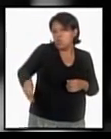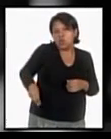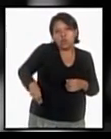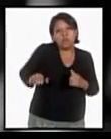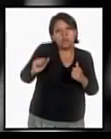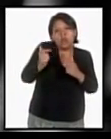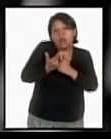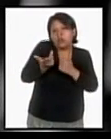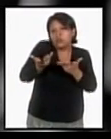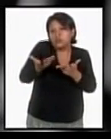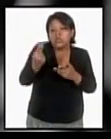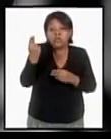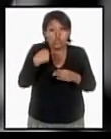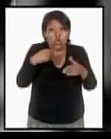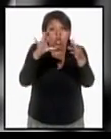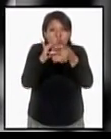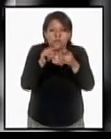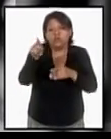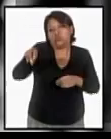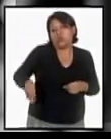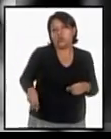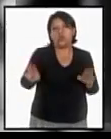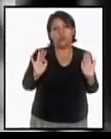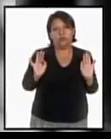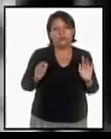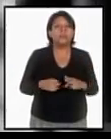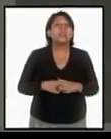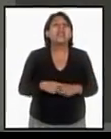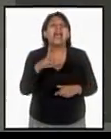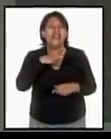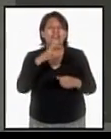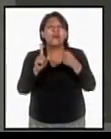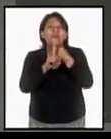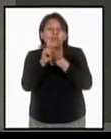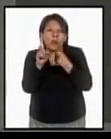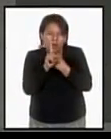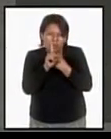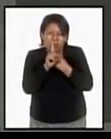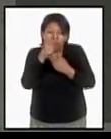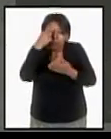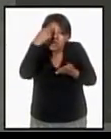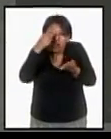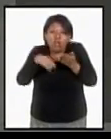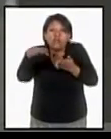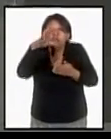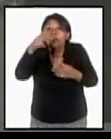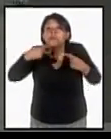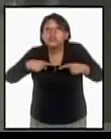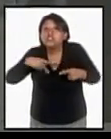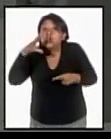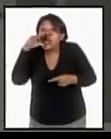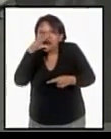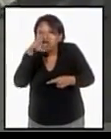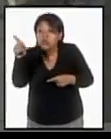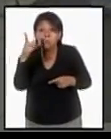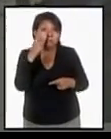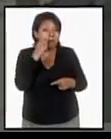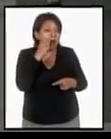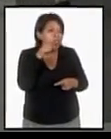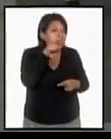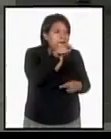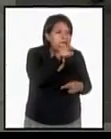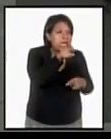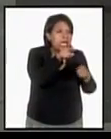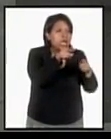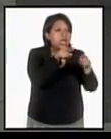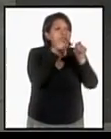que es necesario aclarar. Hubo problemas, no sé si estaba buscando un negro y la Policía Federal de Investigación me confundieron a